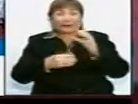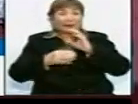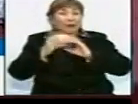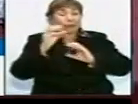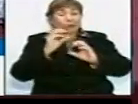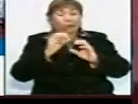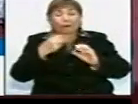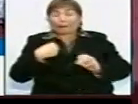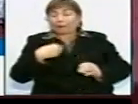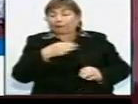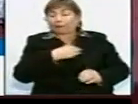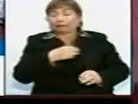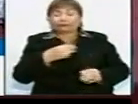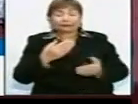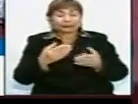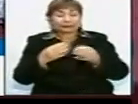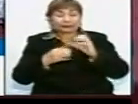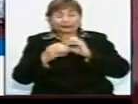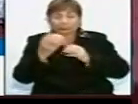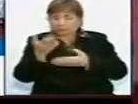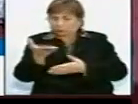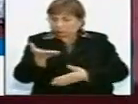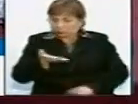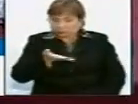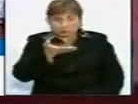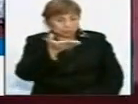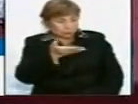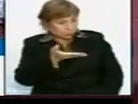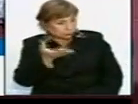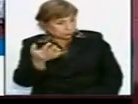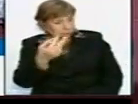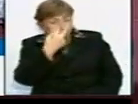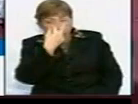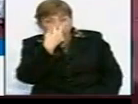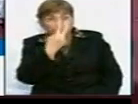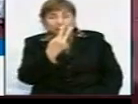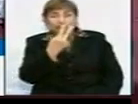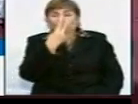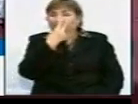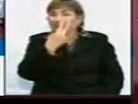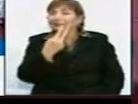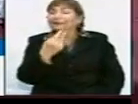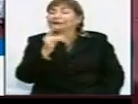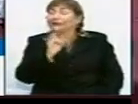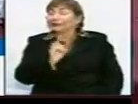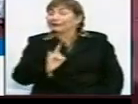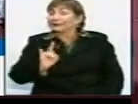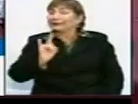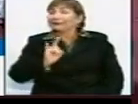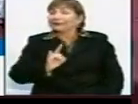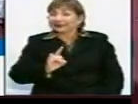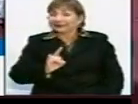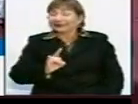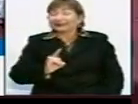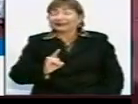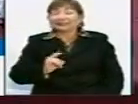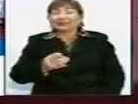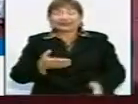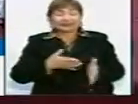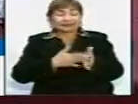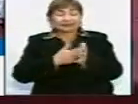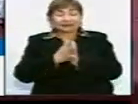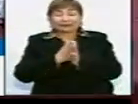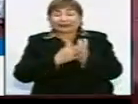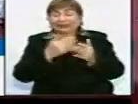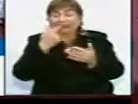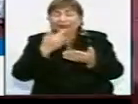todos los que somos miembros del sistema lo invitamos para que usted pueda visitar esta operación emergencia es una operación de emergencia la virtud que tiene que